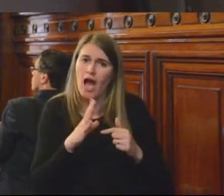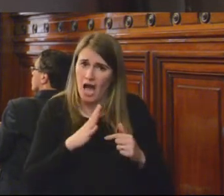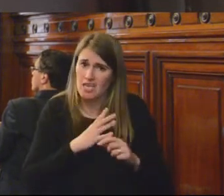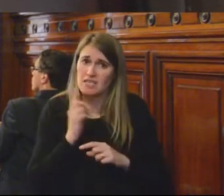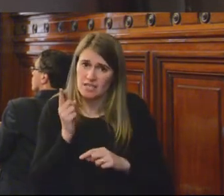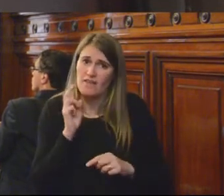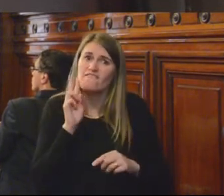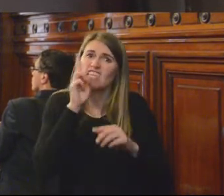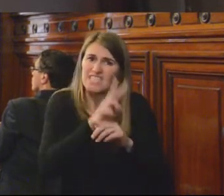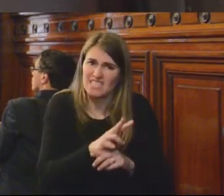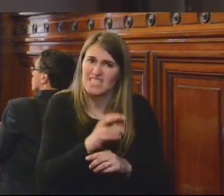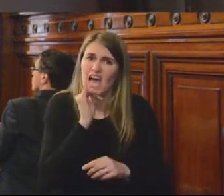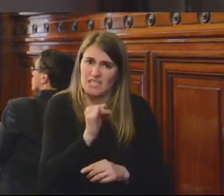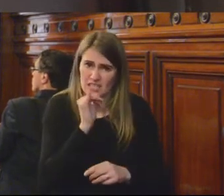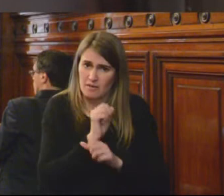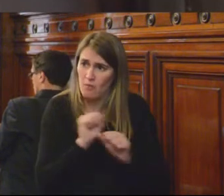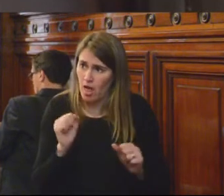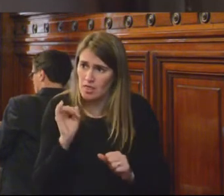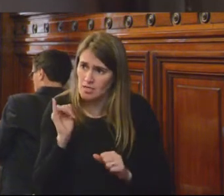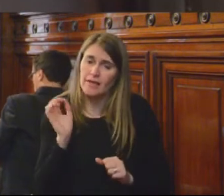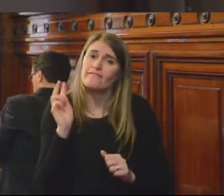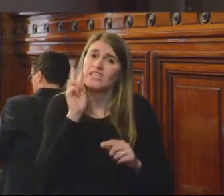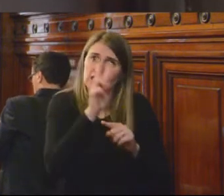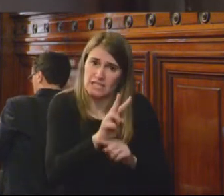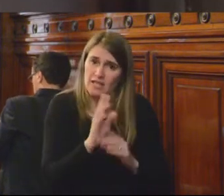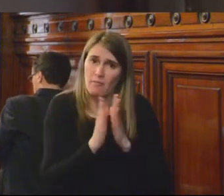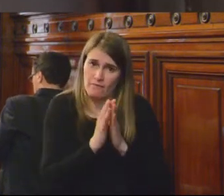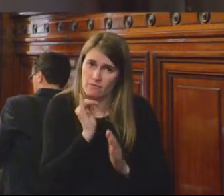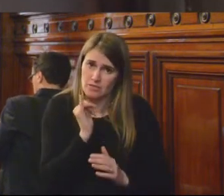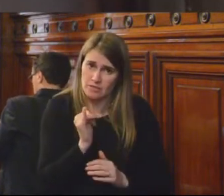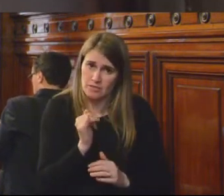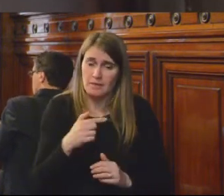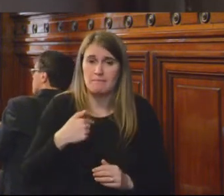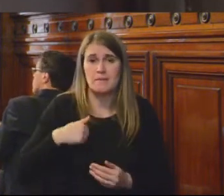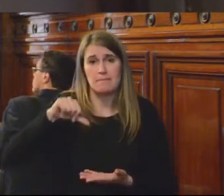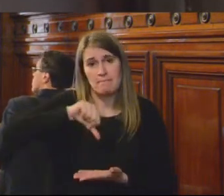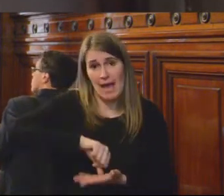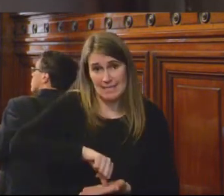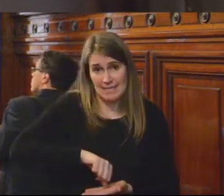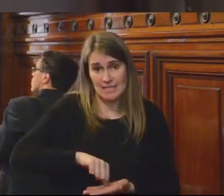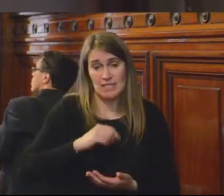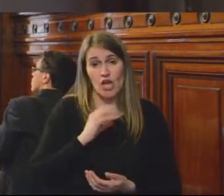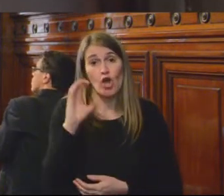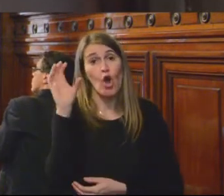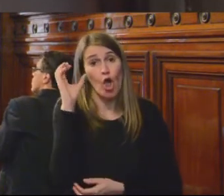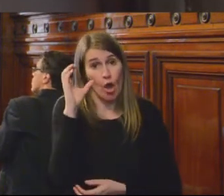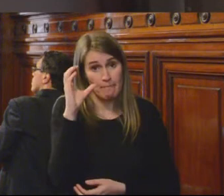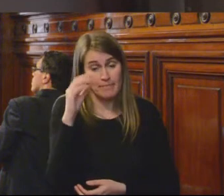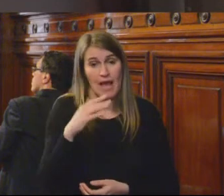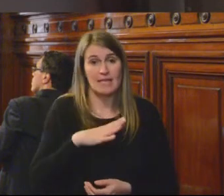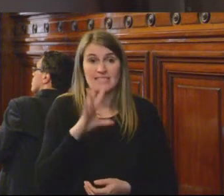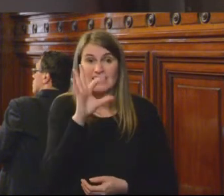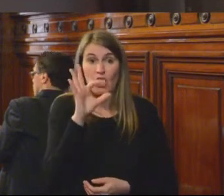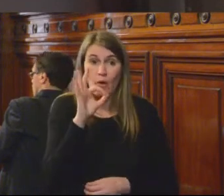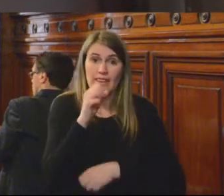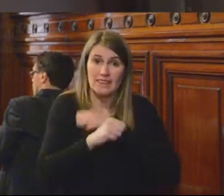hay condiciones y necesidad de hacer una visita. Yo vengo a un país, la hermana República de Colombia, de 50 años de conflicto